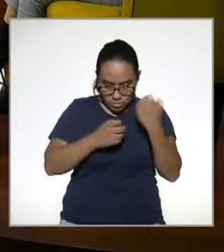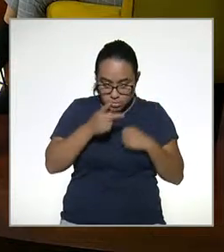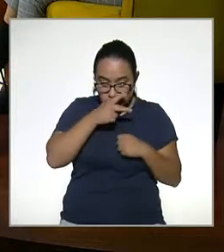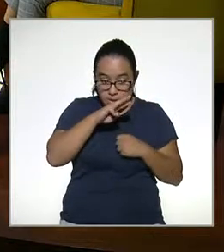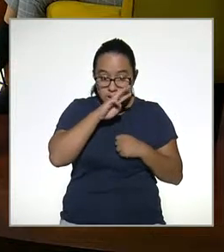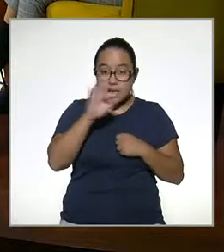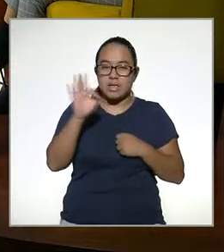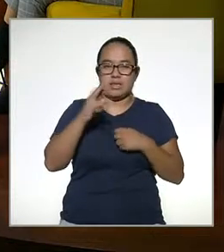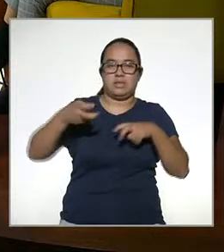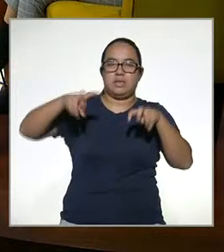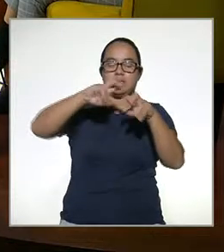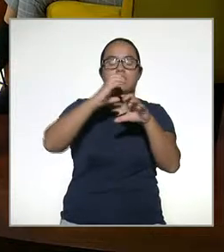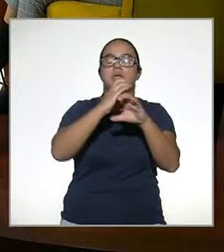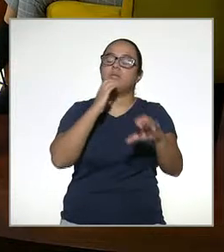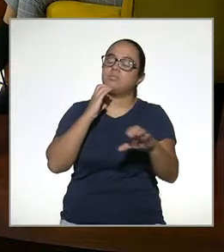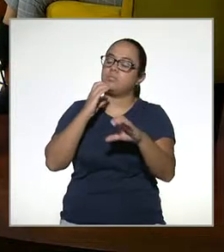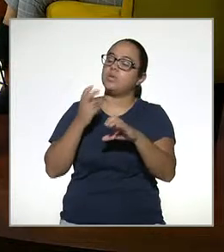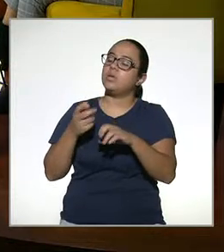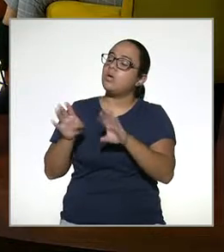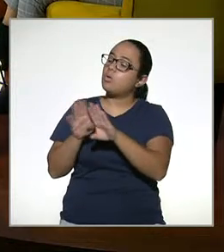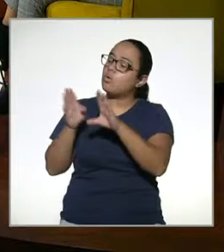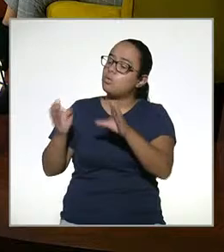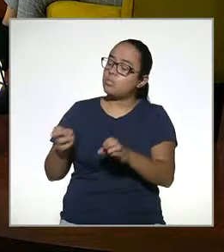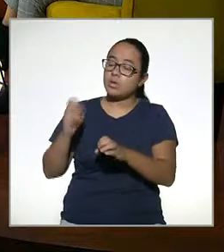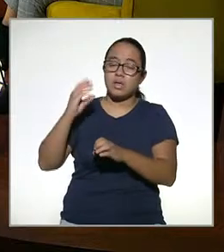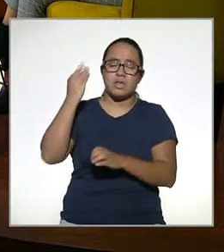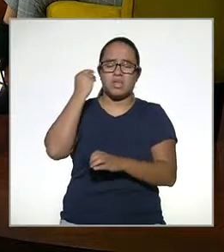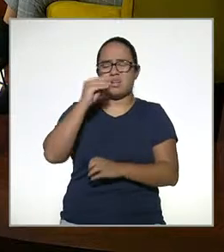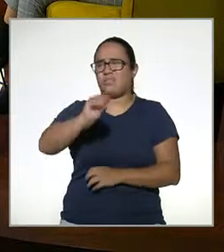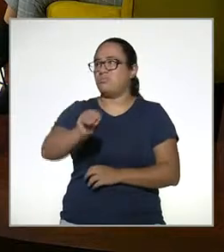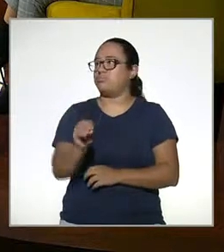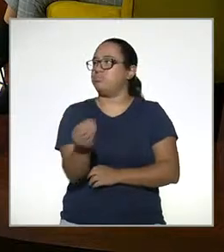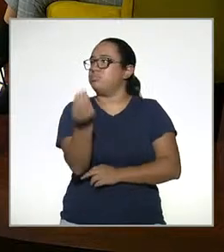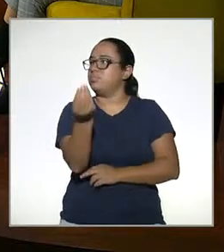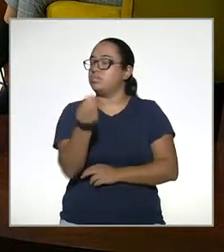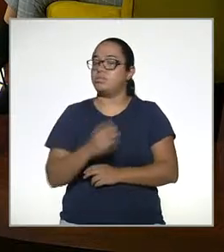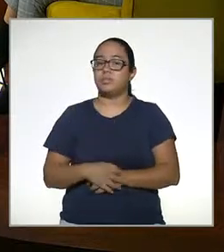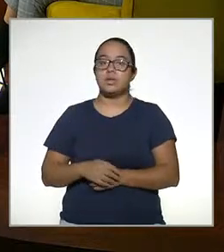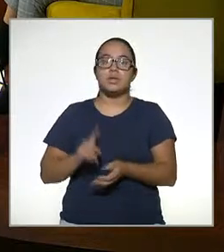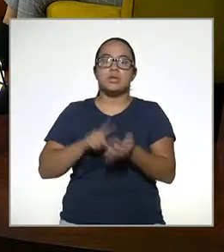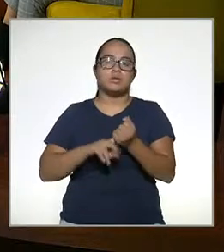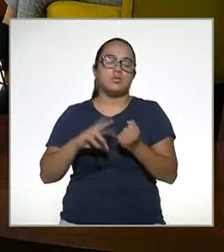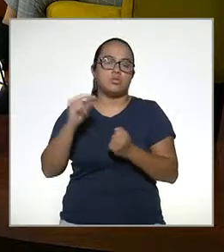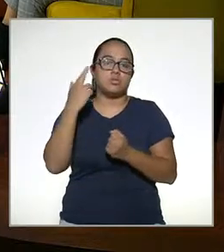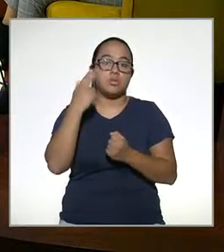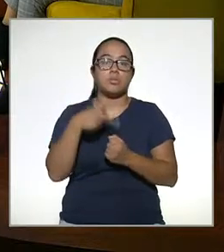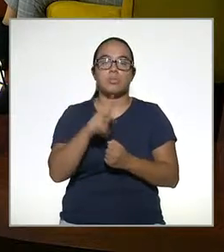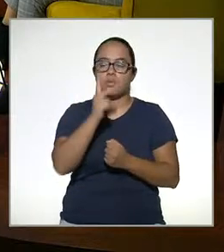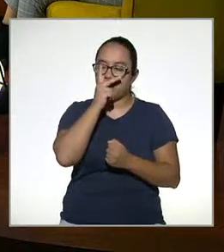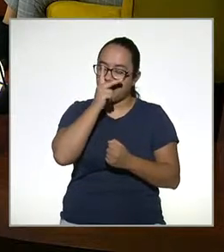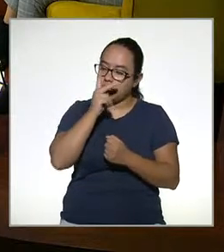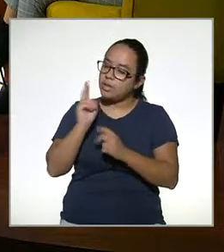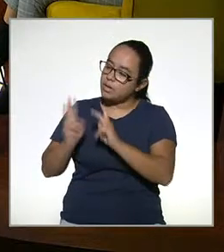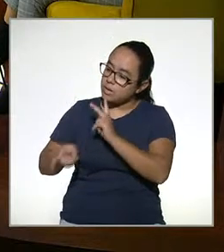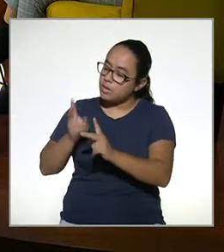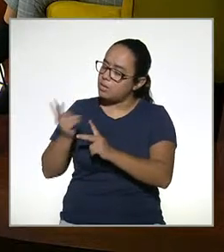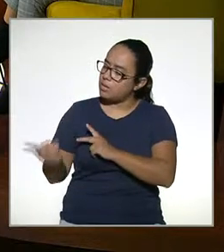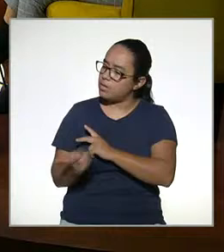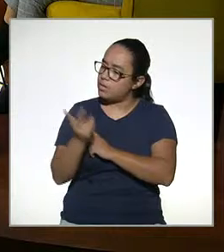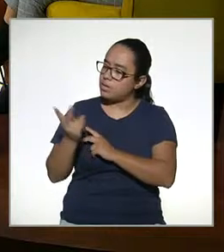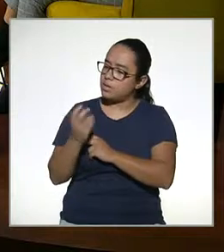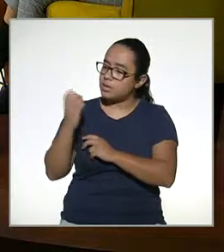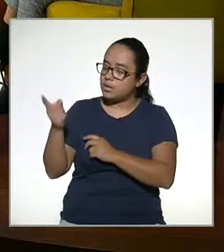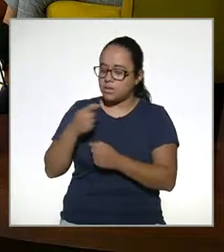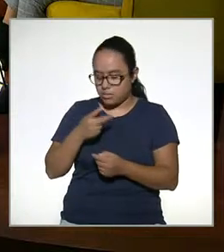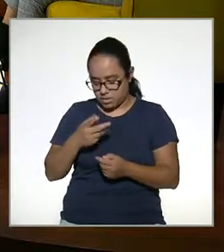si un padre se sube a la camioneta y le pregunta al niño, ¿cómo estás? Y le sube al radio, eventualmente no hay escucha. Si un padre está hablando con el niño y eventualmente le pregunta con el